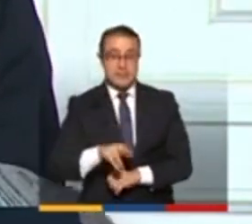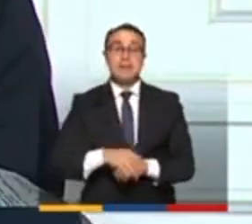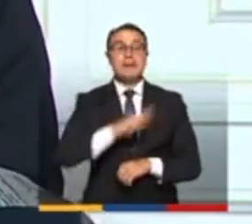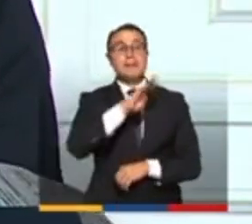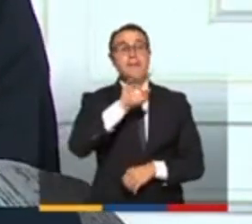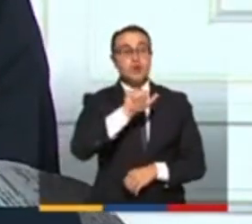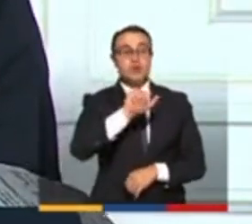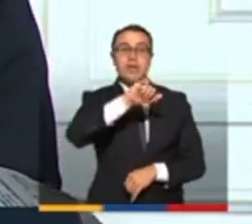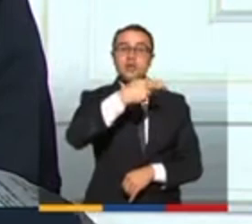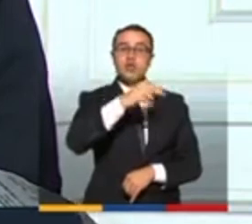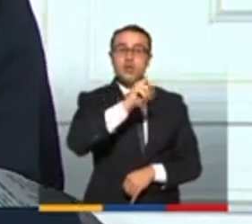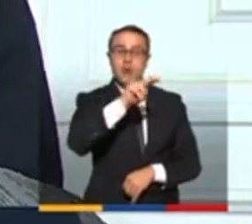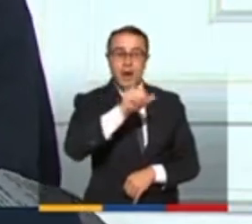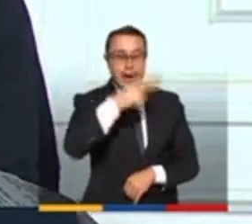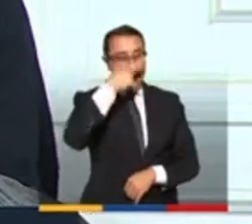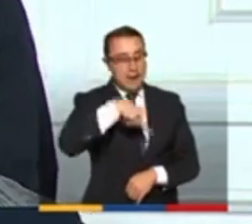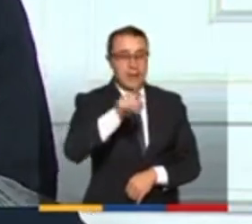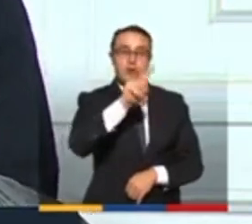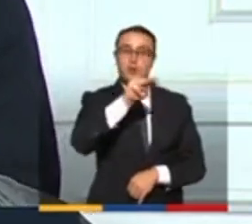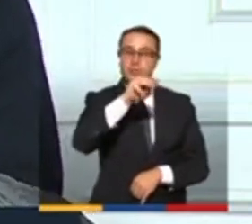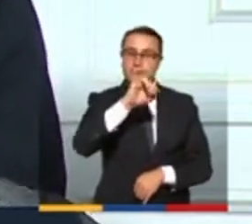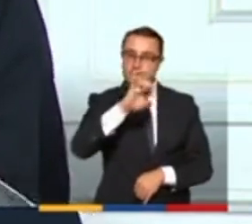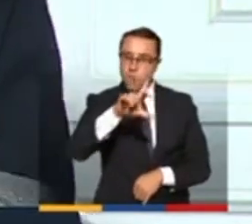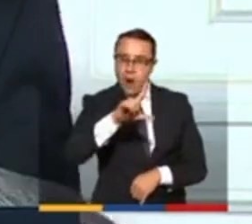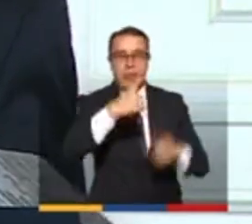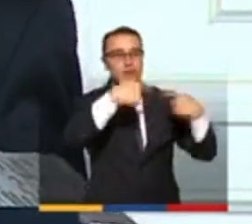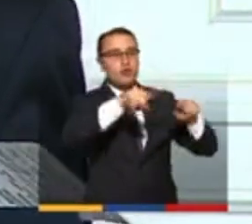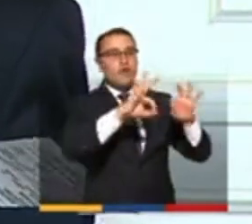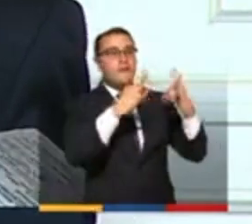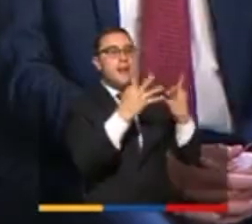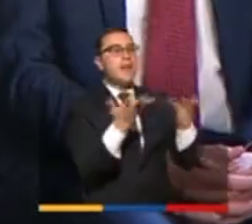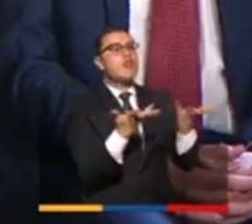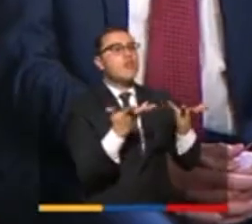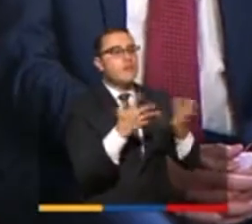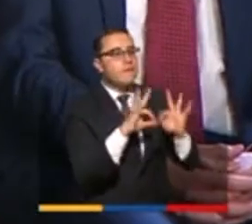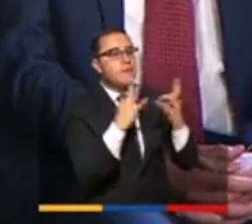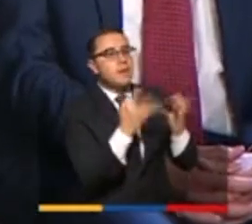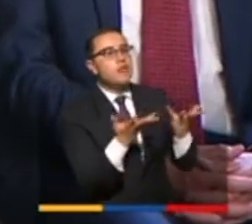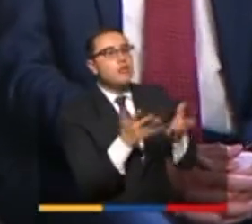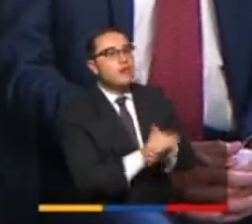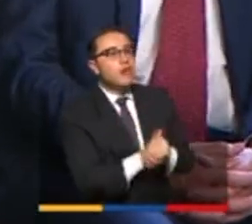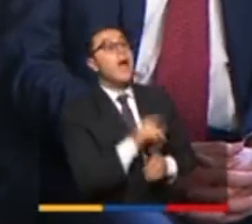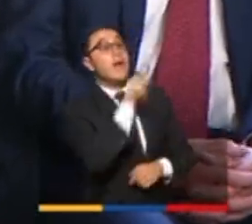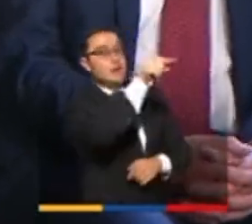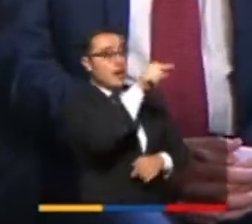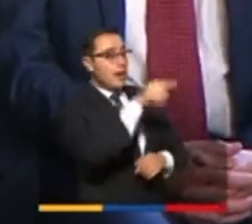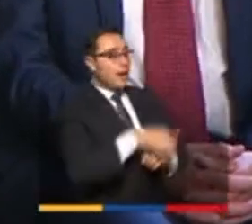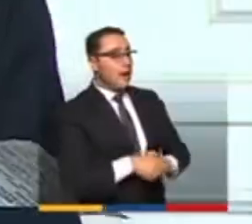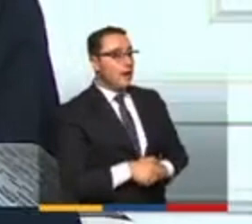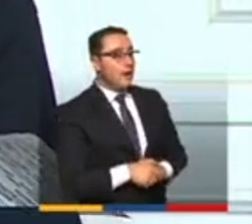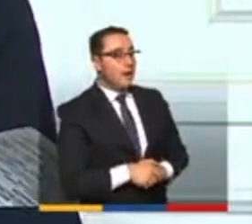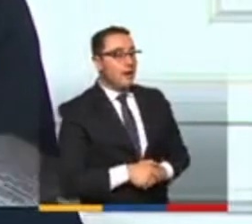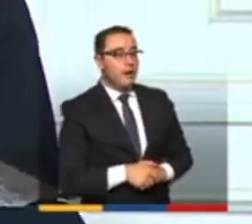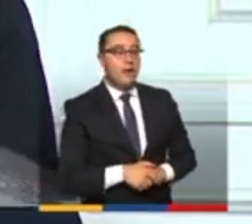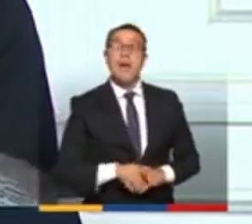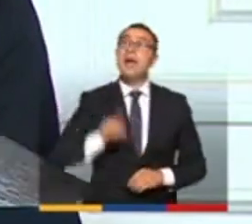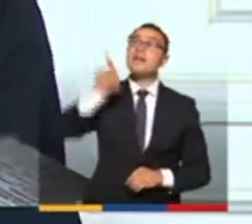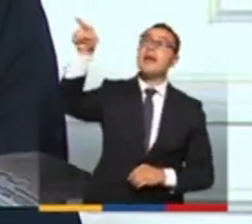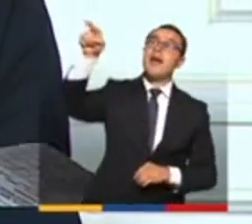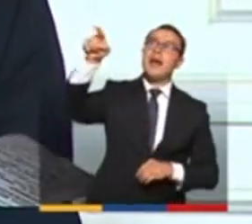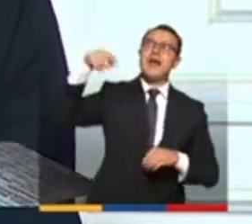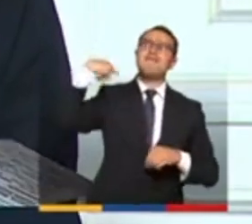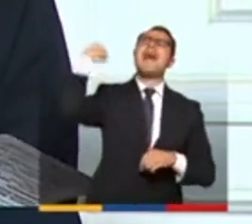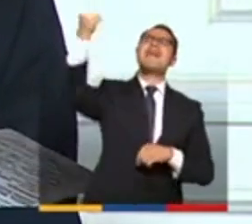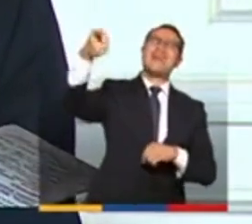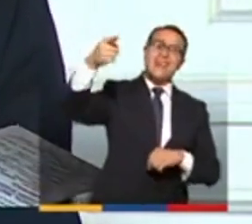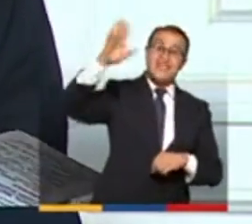hijo Samuel y su distinguida familia. ¿Por dónde anda la distinguida familia? Por allá. No vi. Allá atrás. ¿Cómo